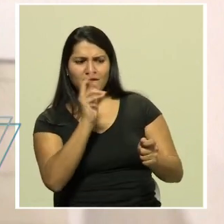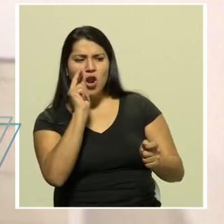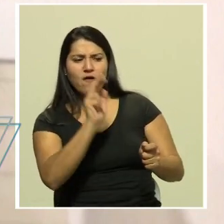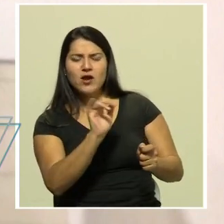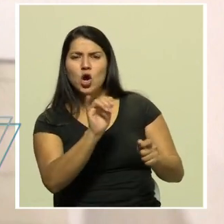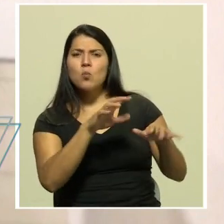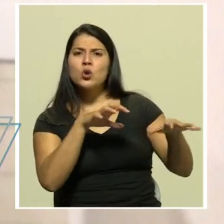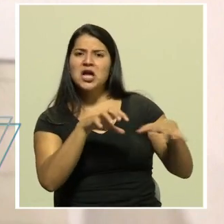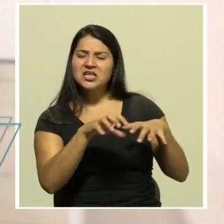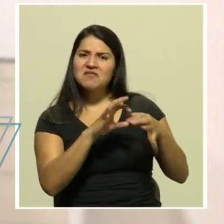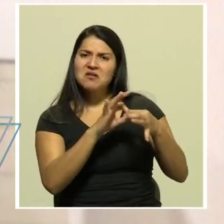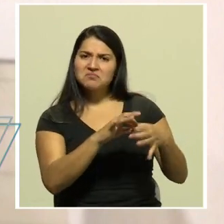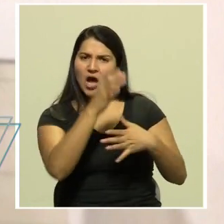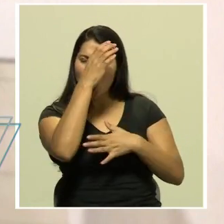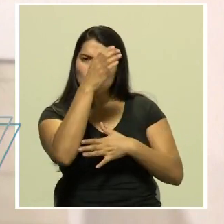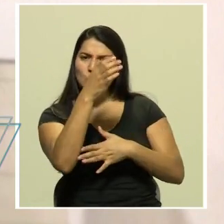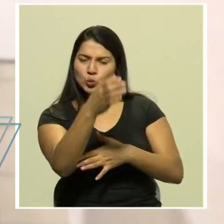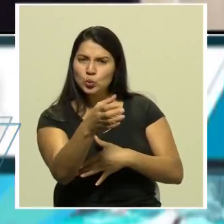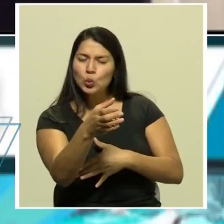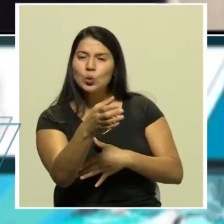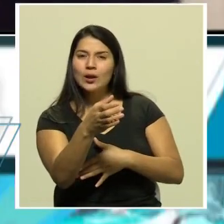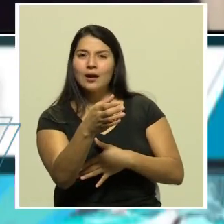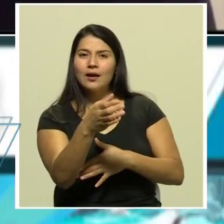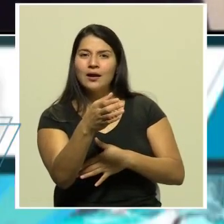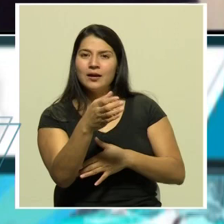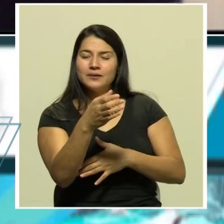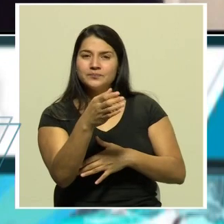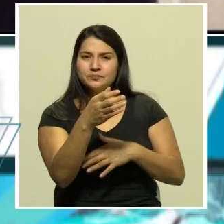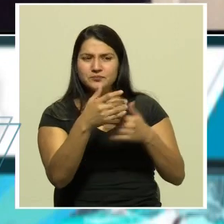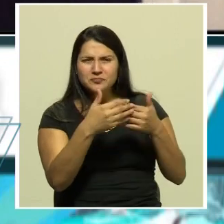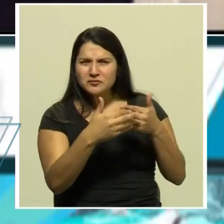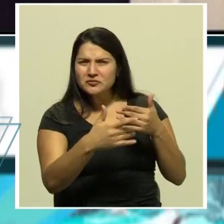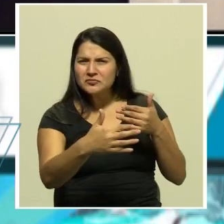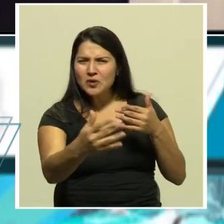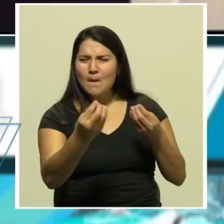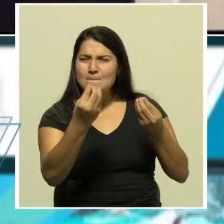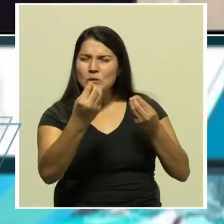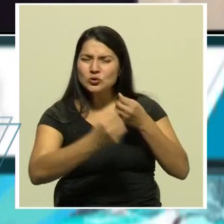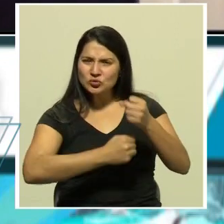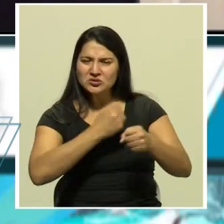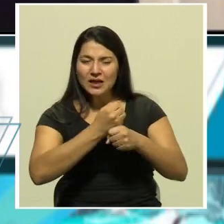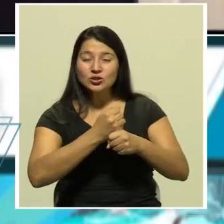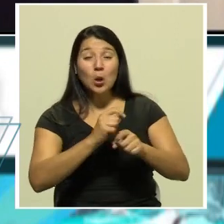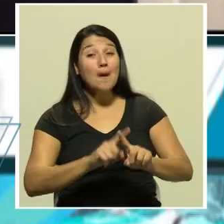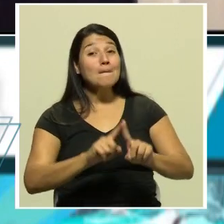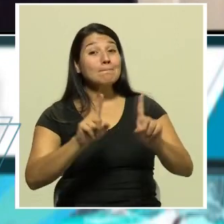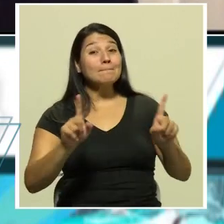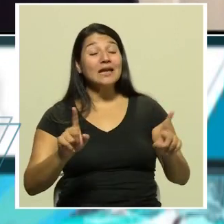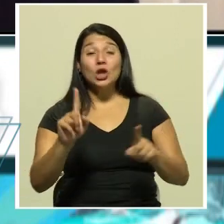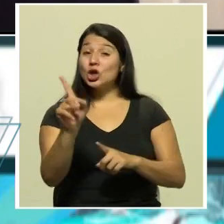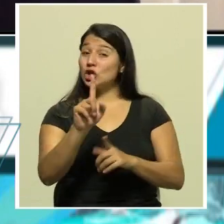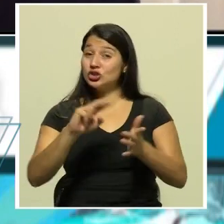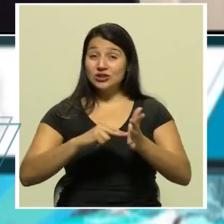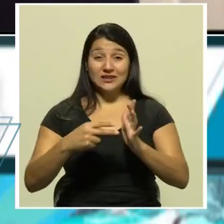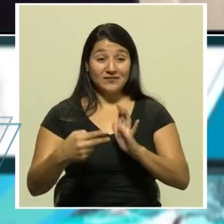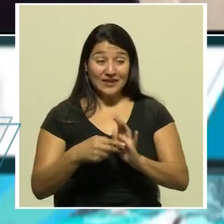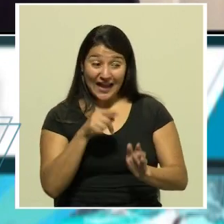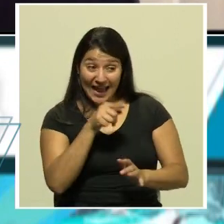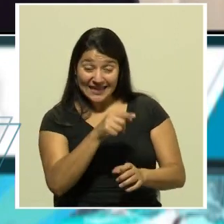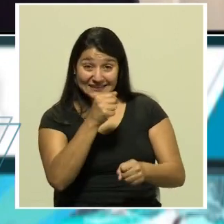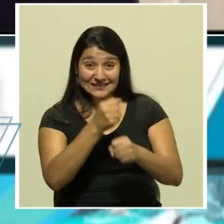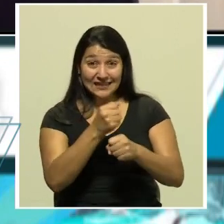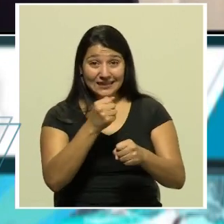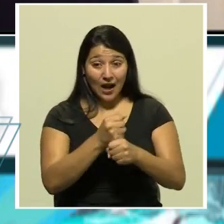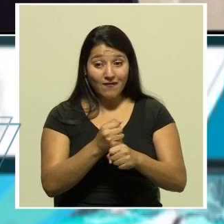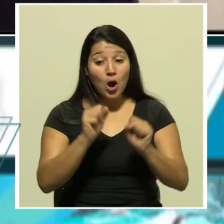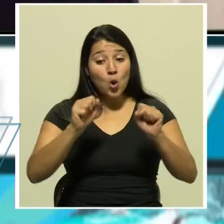bastante, digamos, de bastante larga data, no quiere decir que reúna hoy las condiciones para poder asumirlo